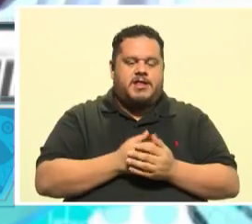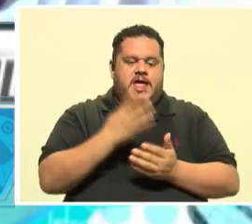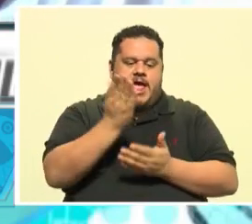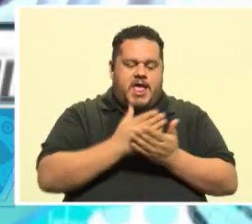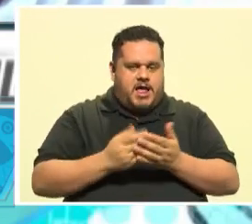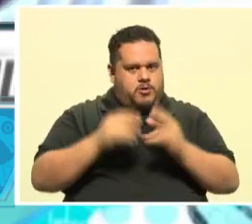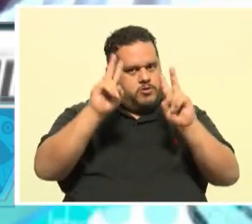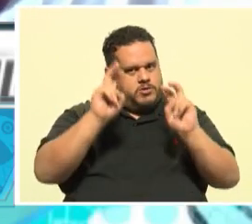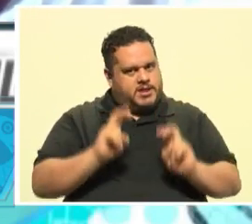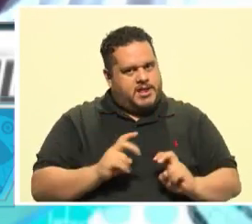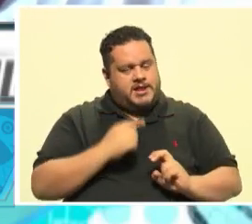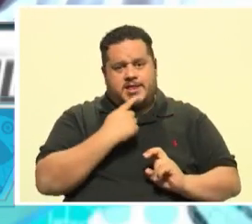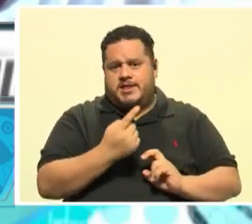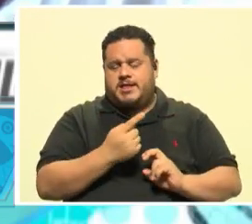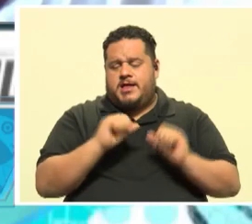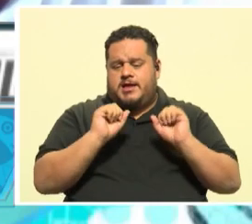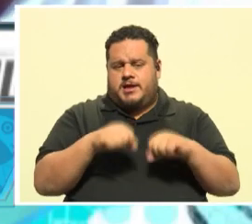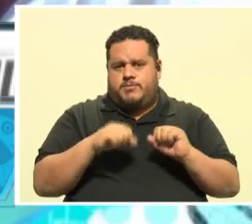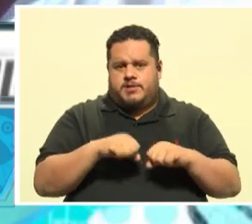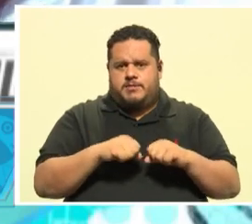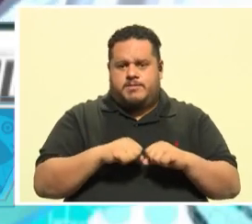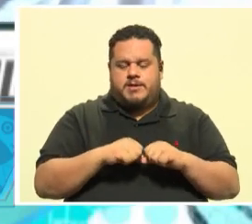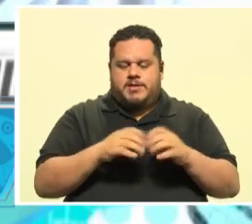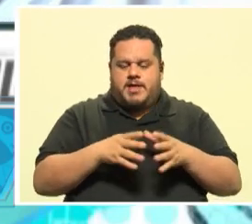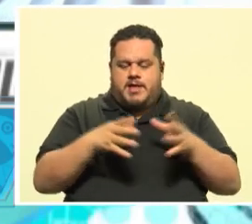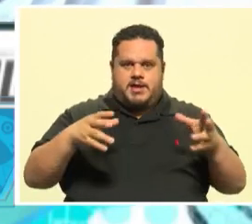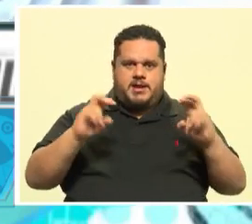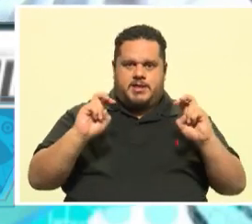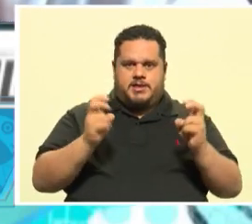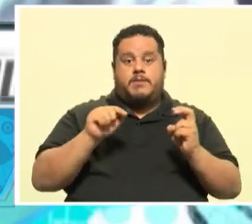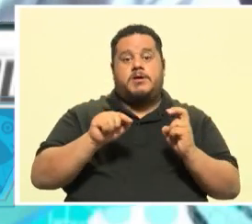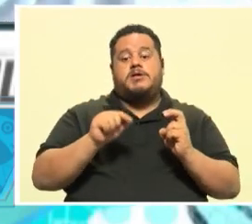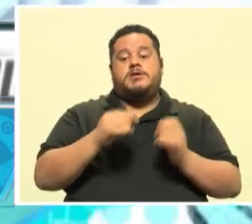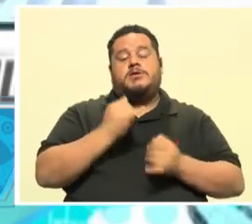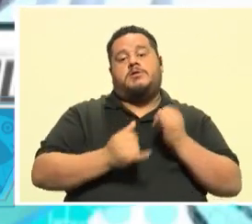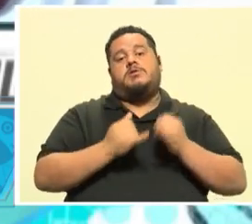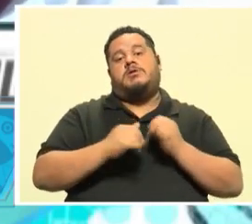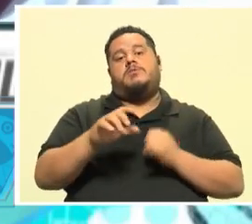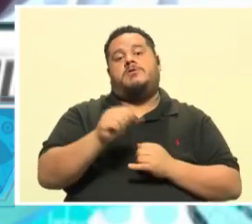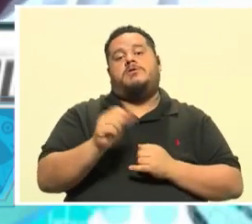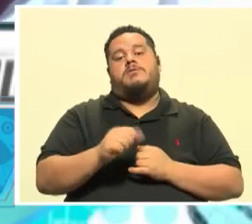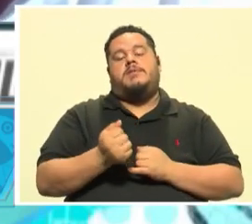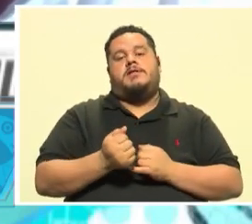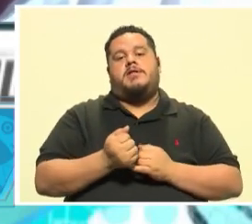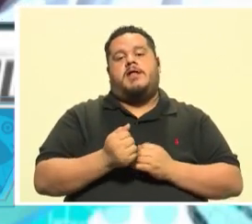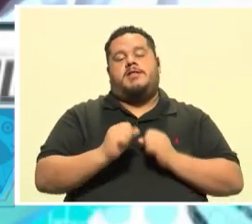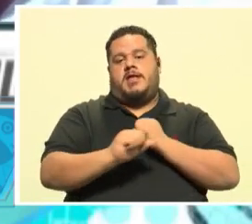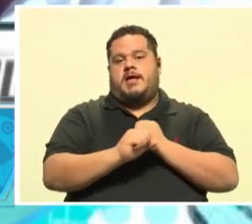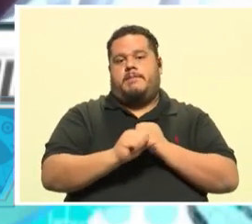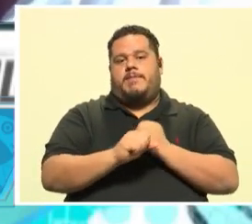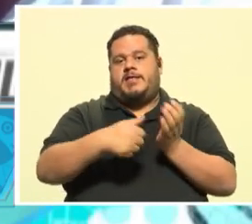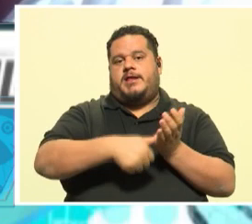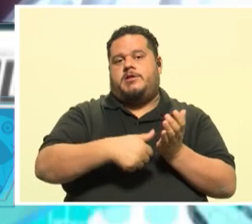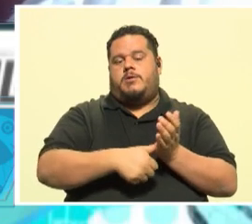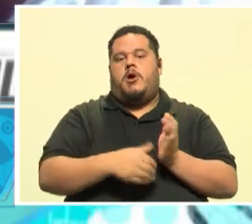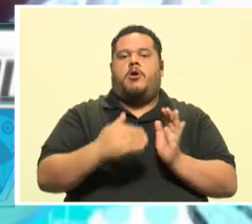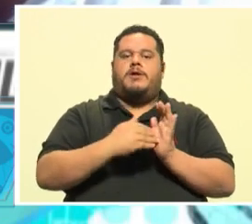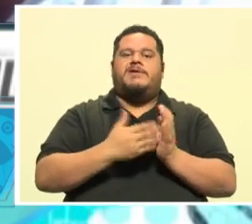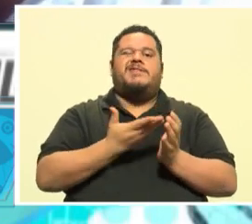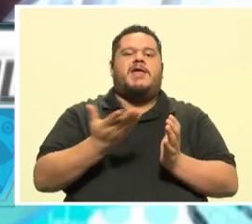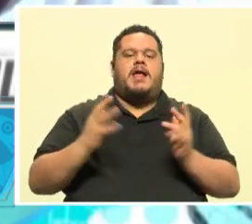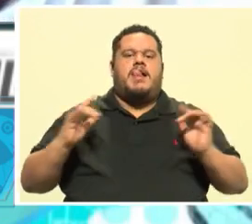las caravanas que salen de Honduras, Ernesto, en una colonia que se pobló después